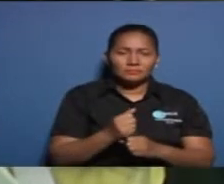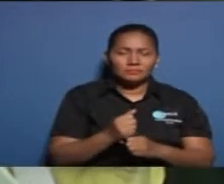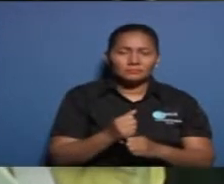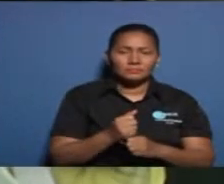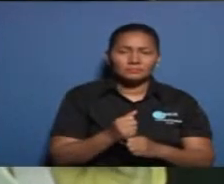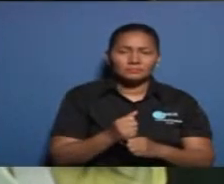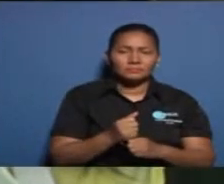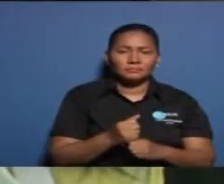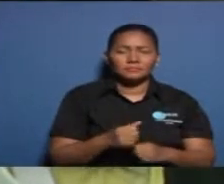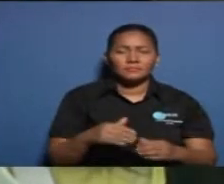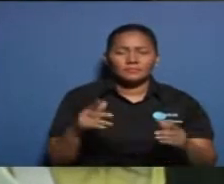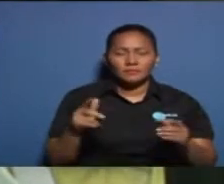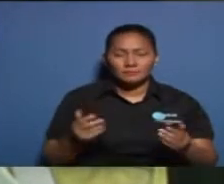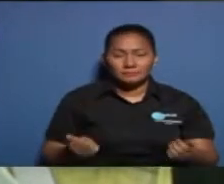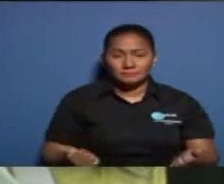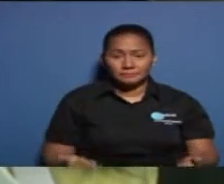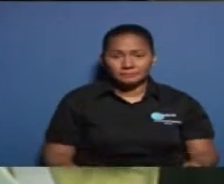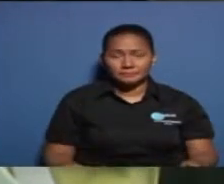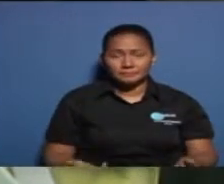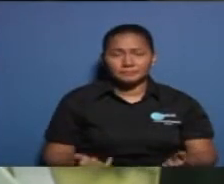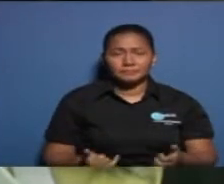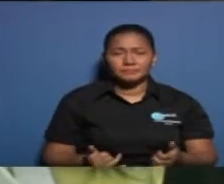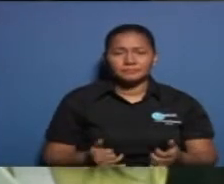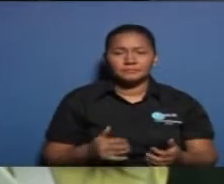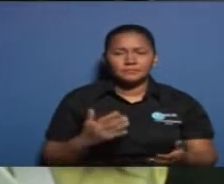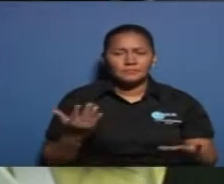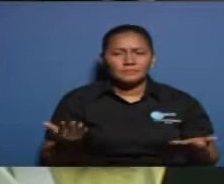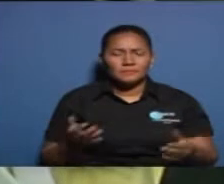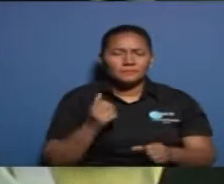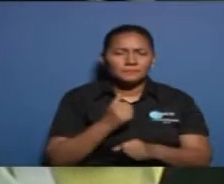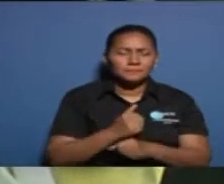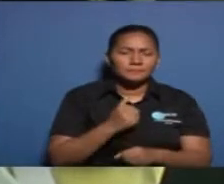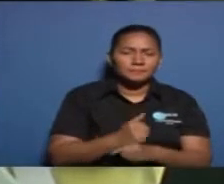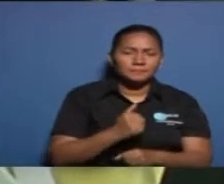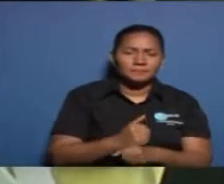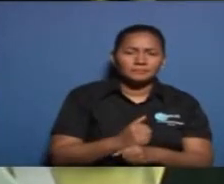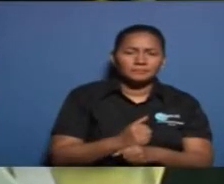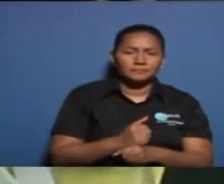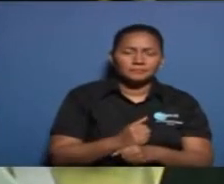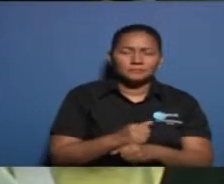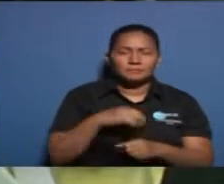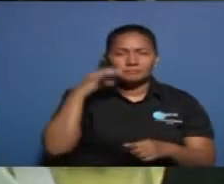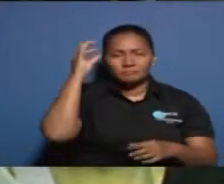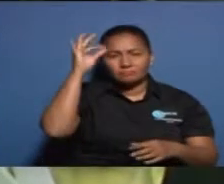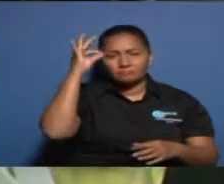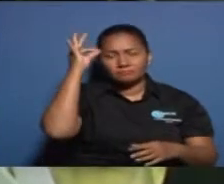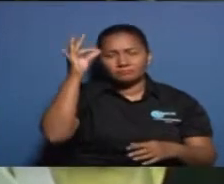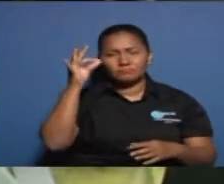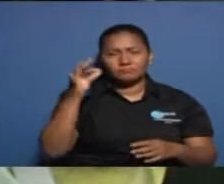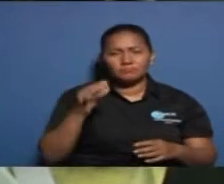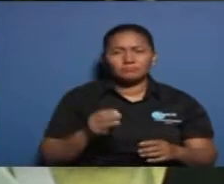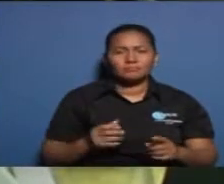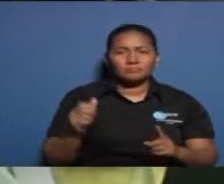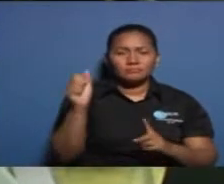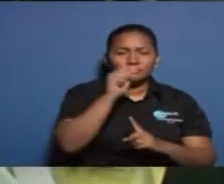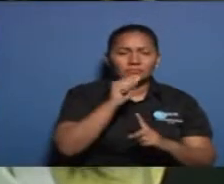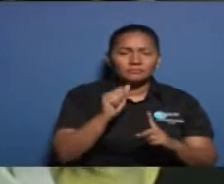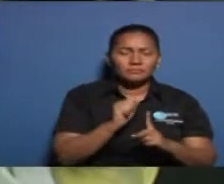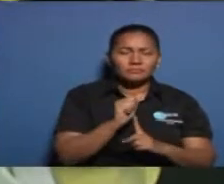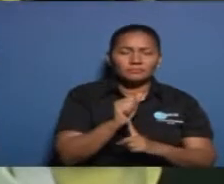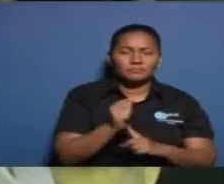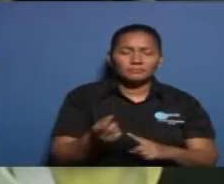presentes como estamos trabajando para poder adelantarlo y de hacer una proyección futura de lo que nuestra sociedad panameña va a requerir